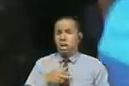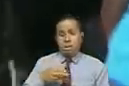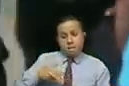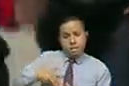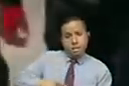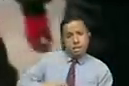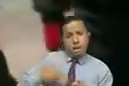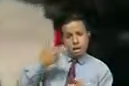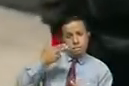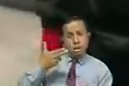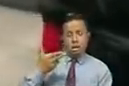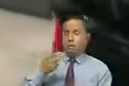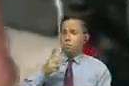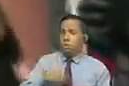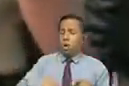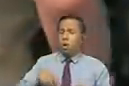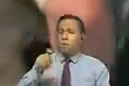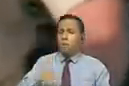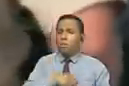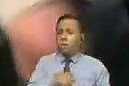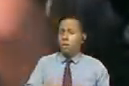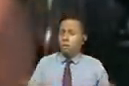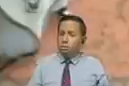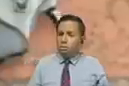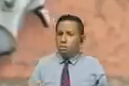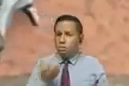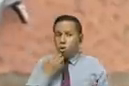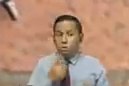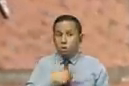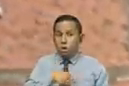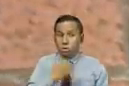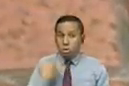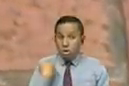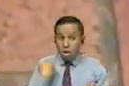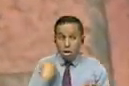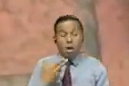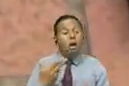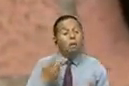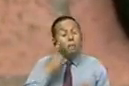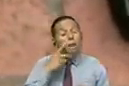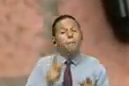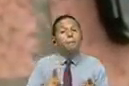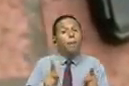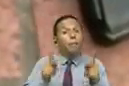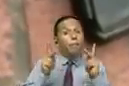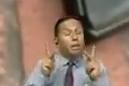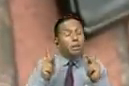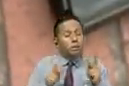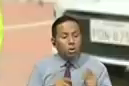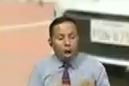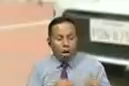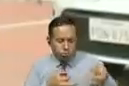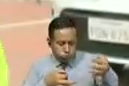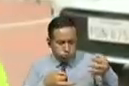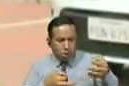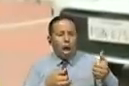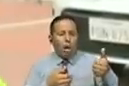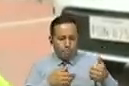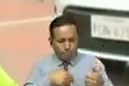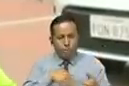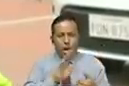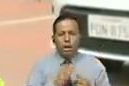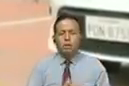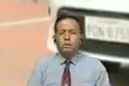quienes por sus labores deben cargar una o varias deben contar con el permiso respectivo, sea esta arma no letal. Entonces, lo que queremos